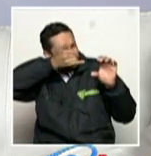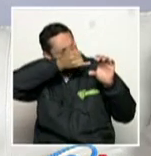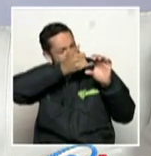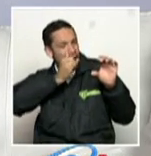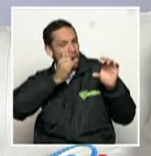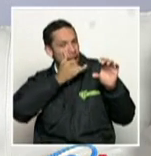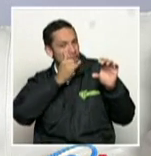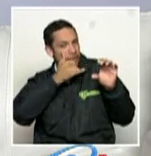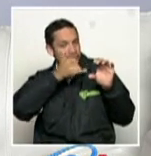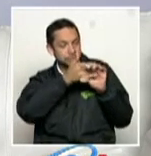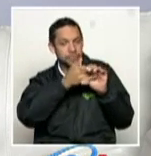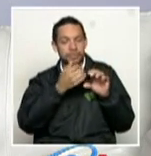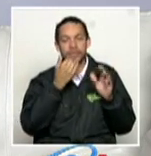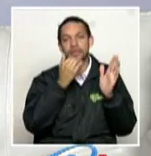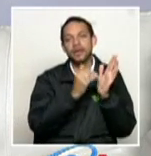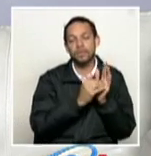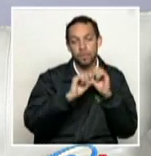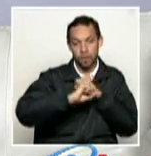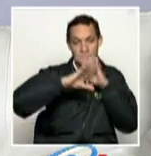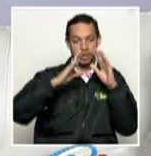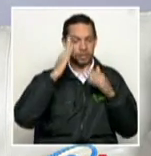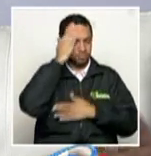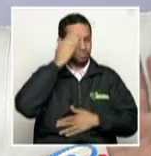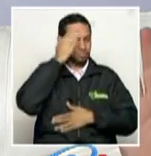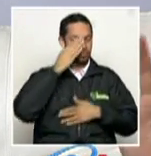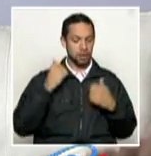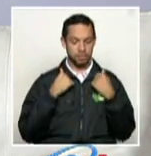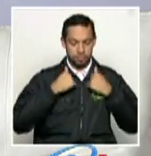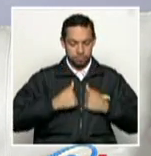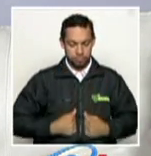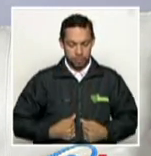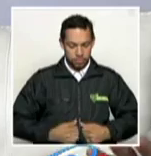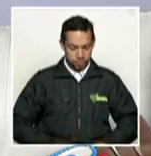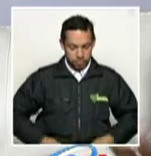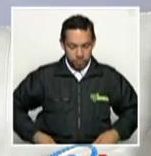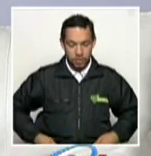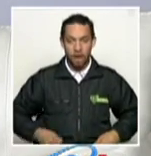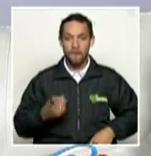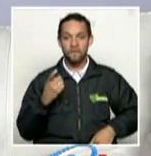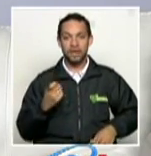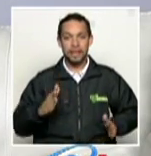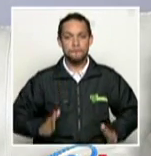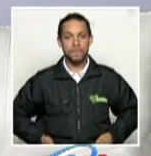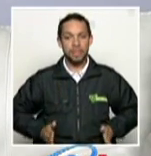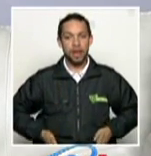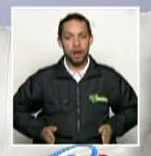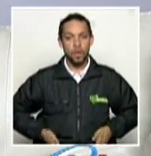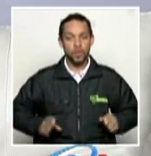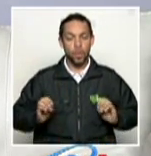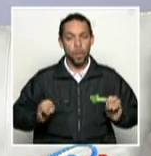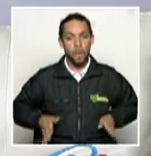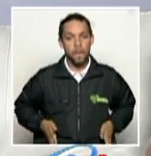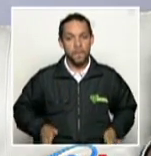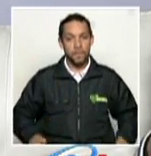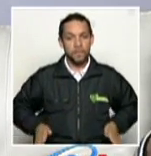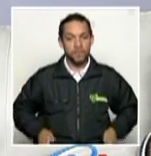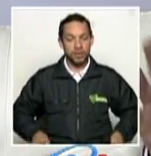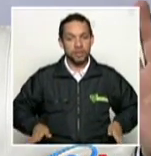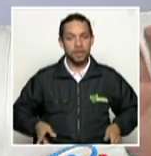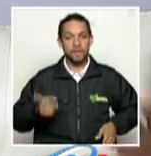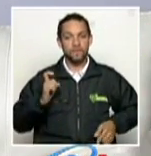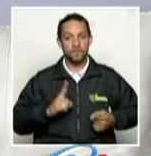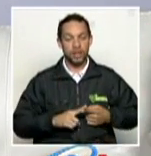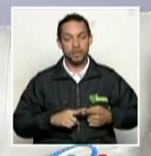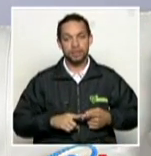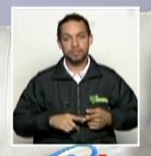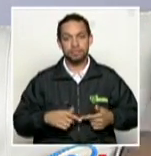si ustedes se vistieron por la mañana y salieron a la calle y se les olvidó ponerse en el pantalón, la falda, la